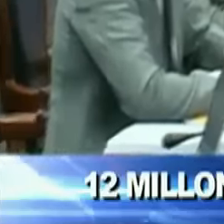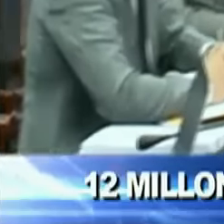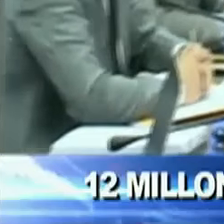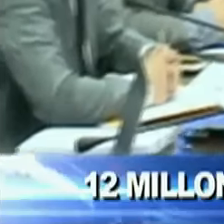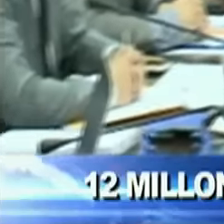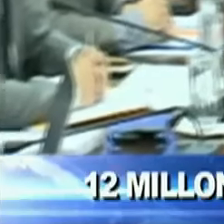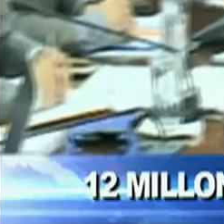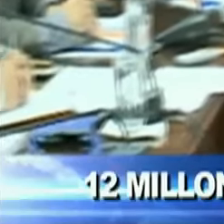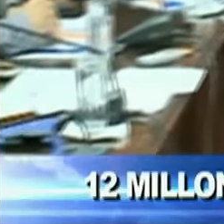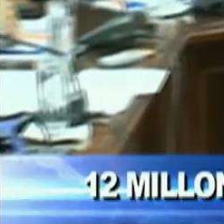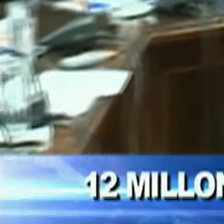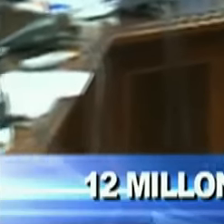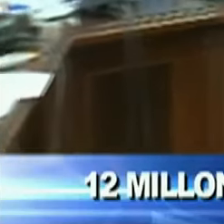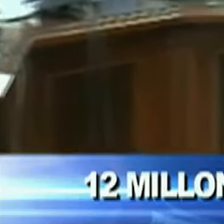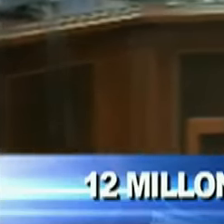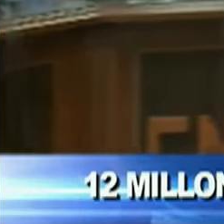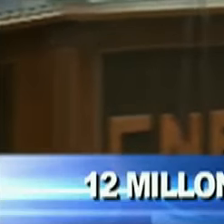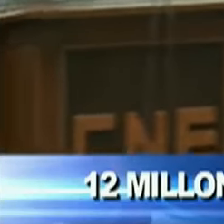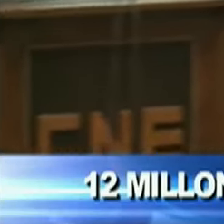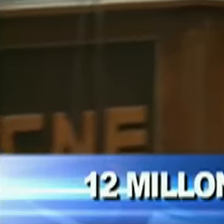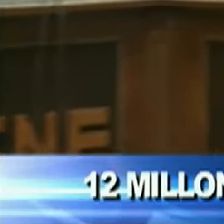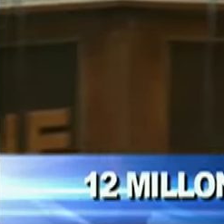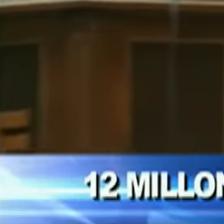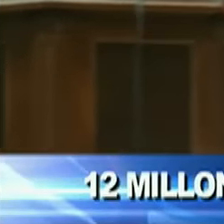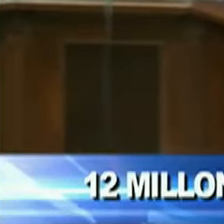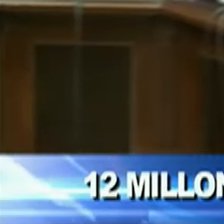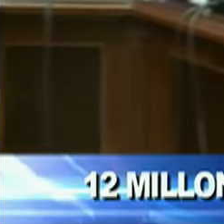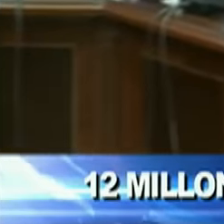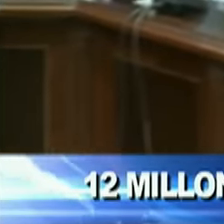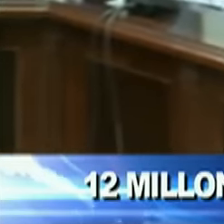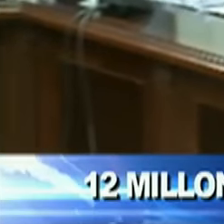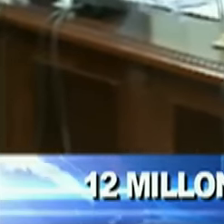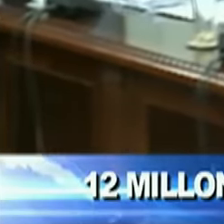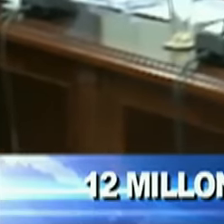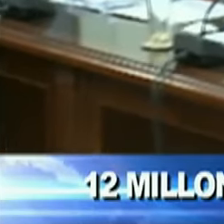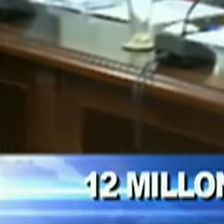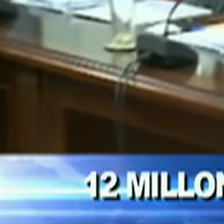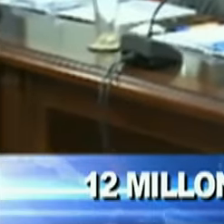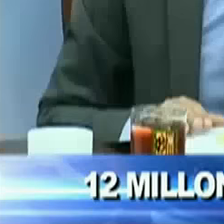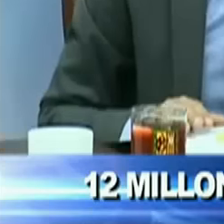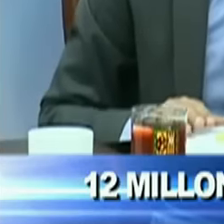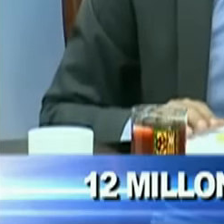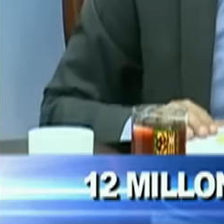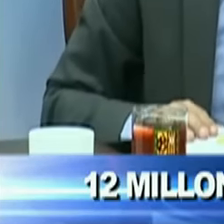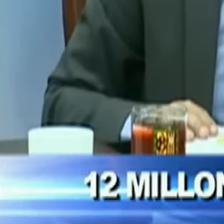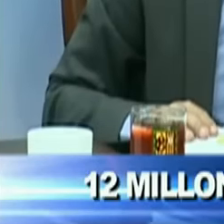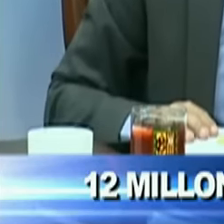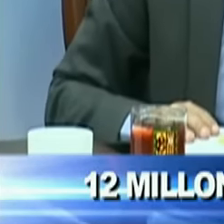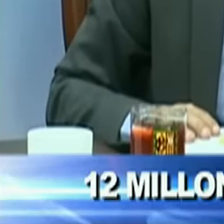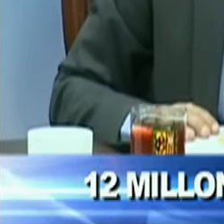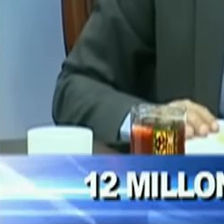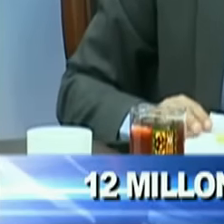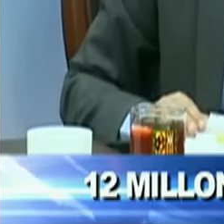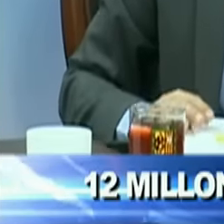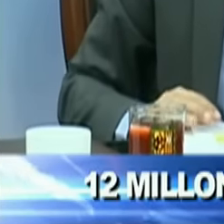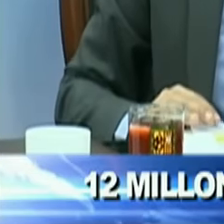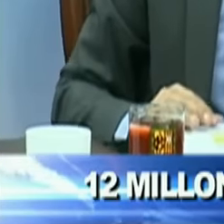Más de 12 millones de ecuatorianos están habilitadas para sufragar en las próximas